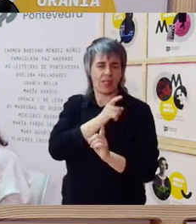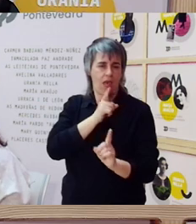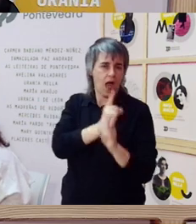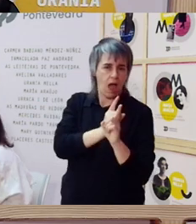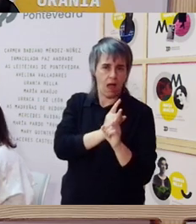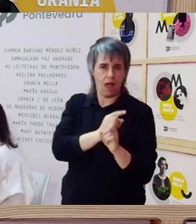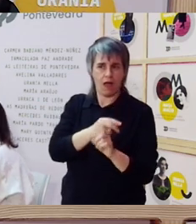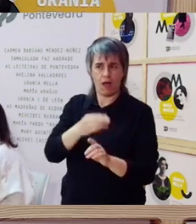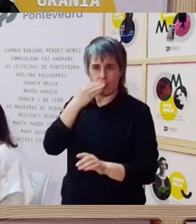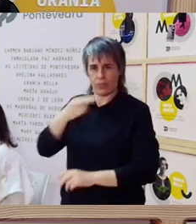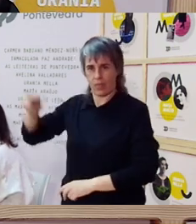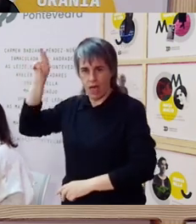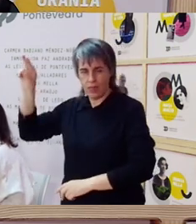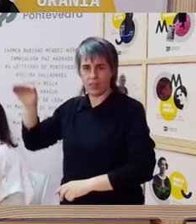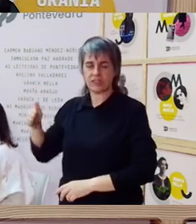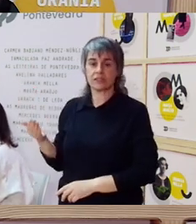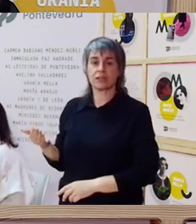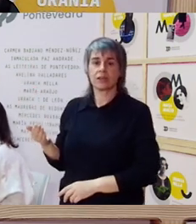ao lado dos homes.